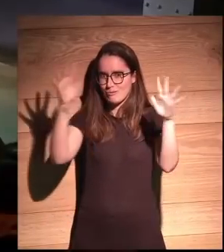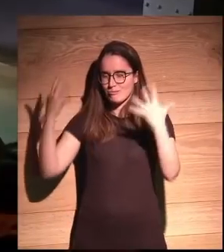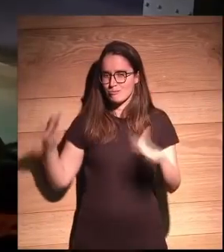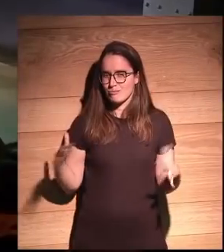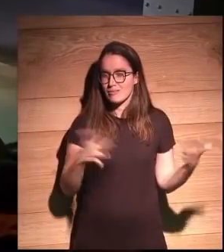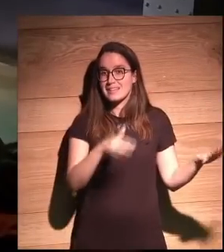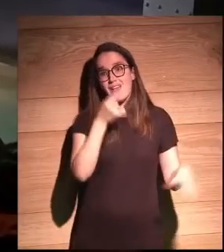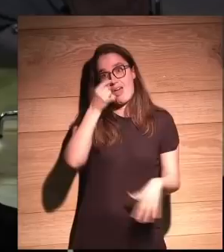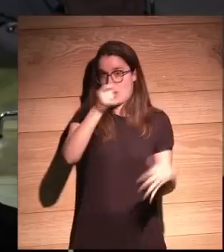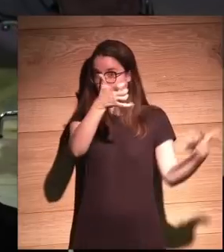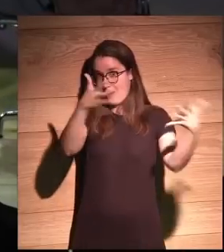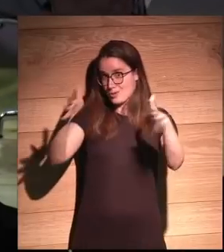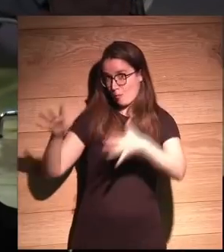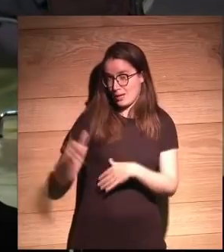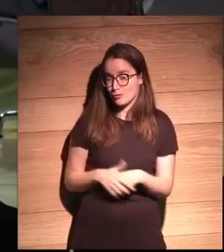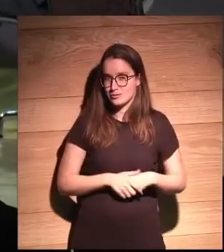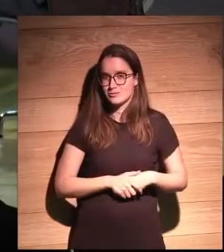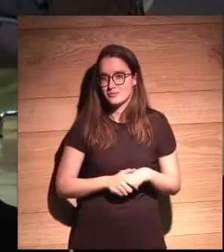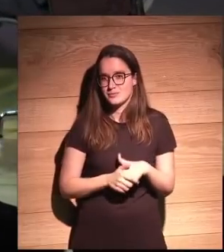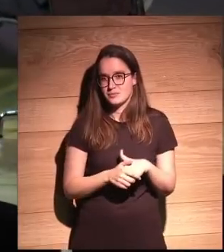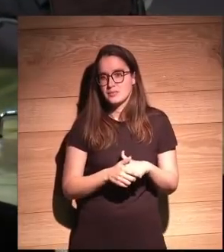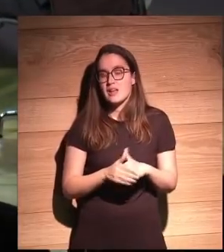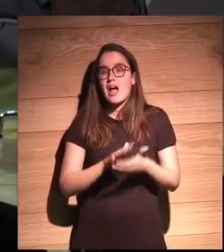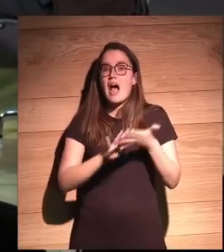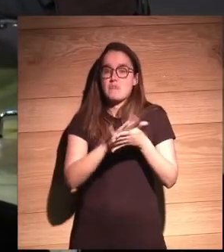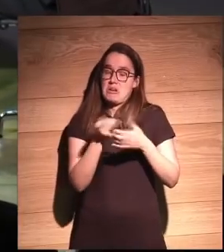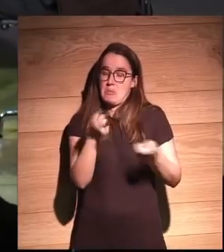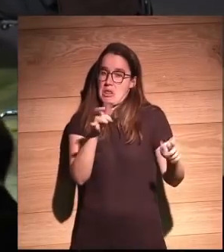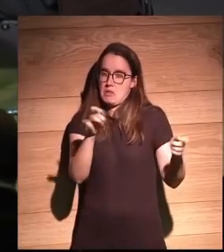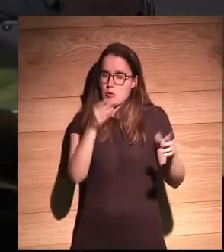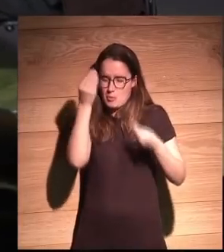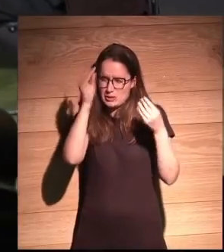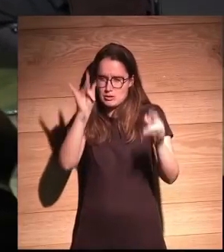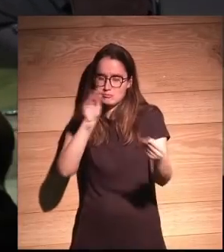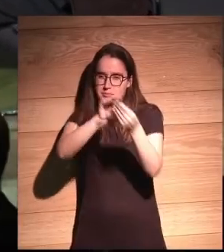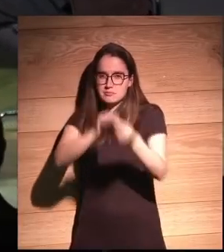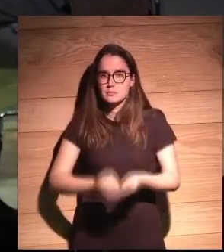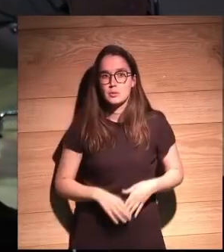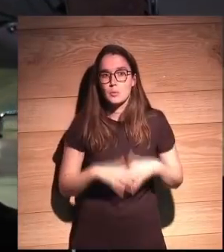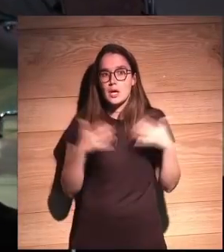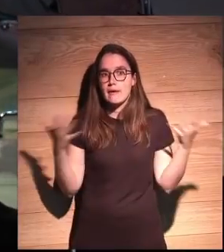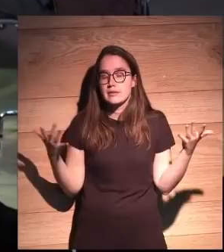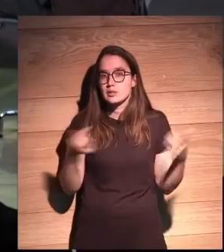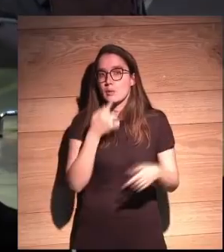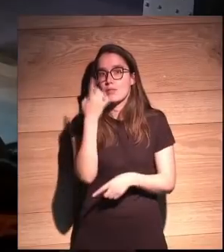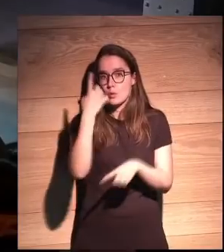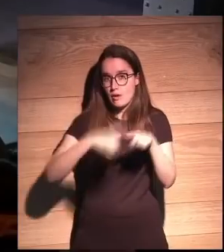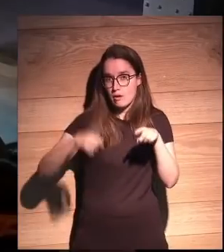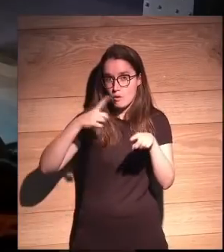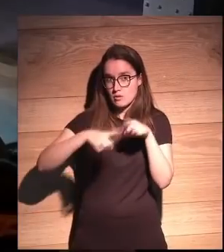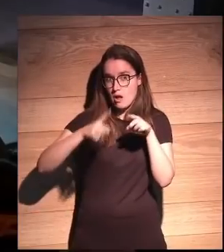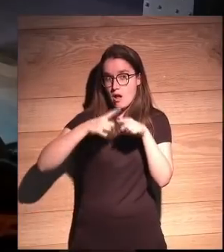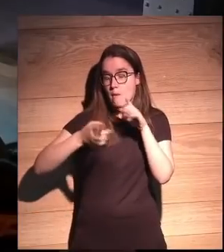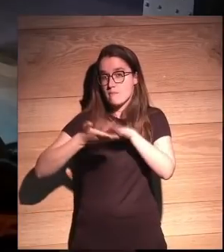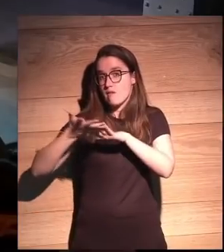eh! Este acento tendría más o menos, ¿eh? Sí, ¿no? Sí, algo parecido. ¿Hablaría algo parecido? Sí, yo creo que sí. Muy bien, yo creo que sí. Pues te voy a decir una cosa. Estamos